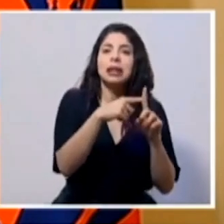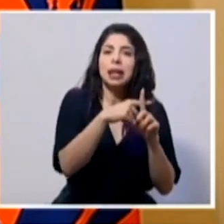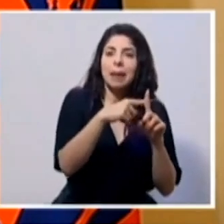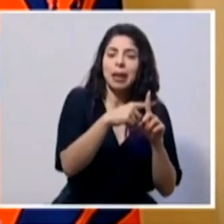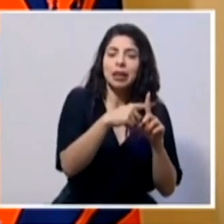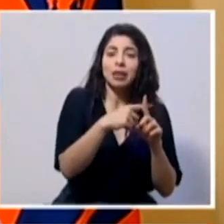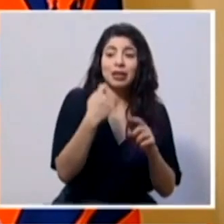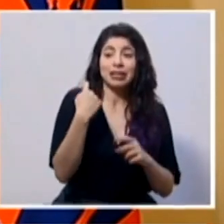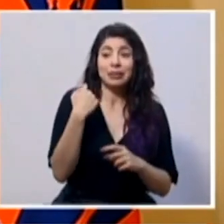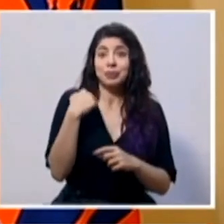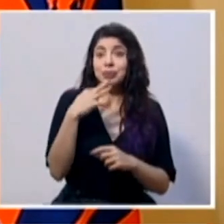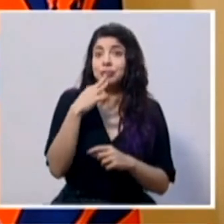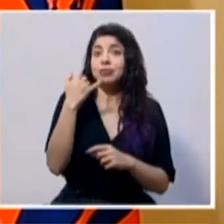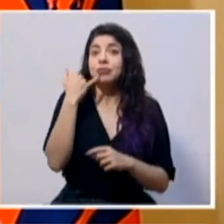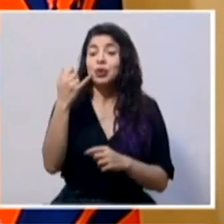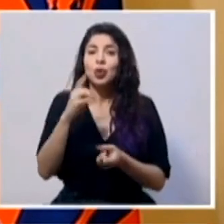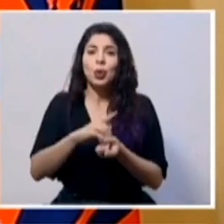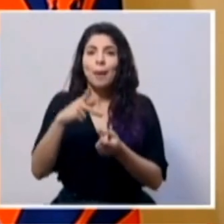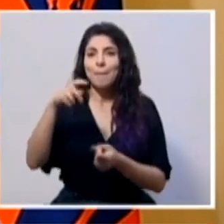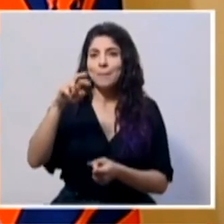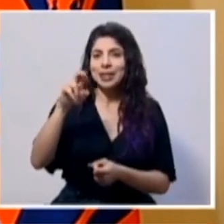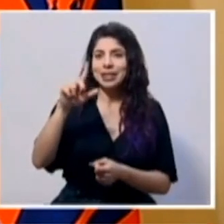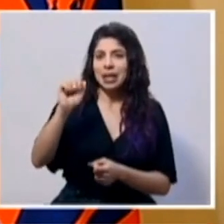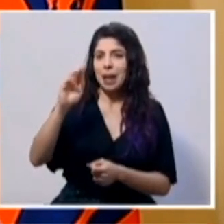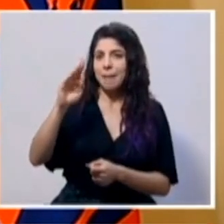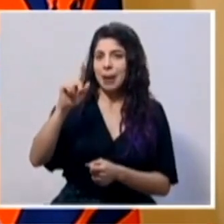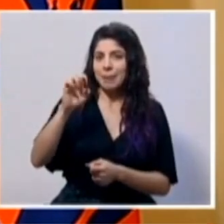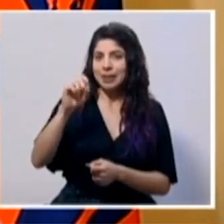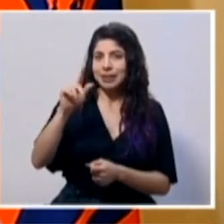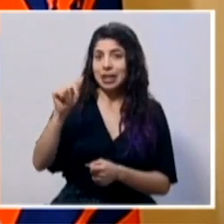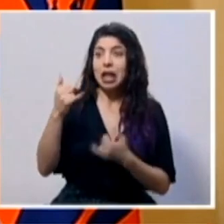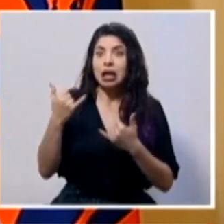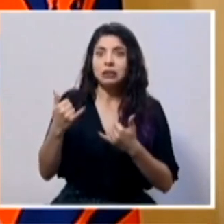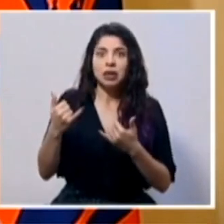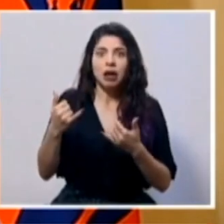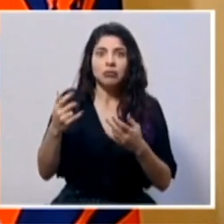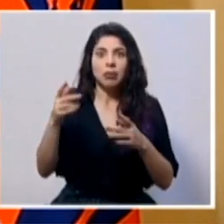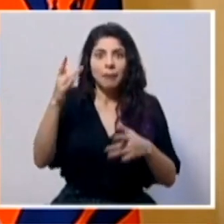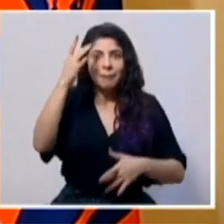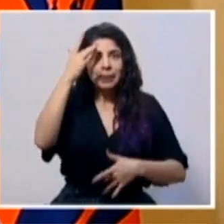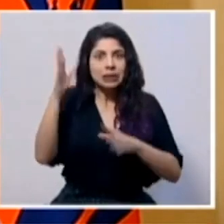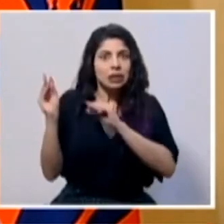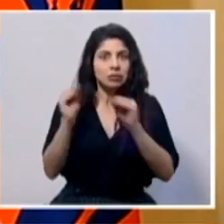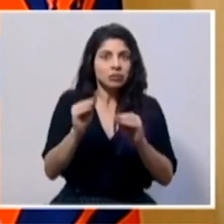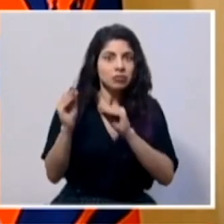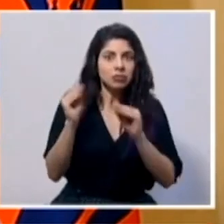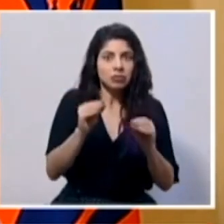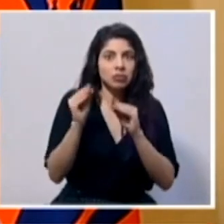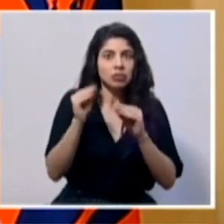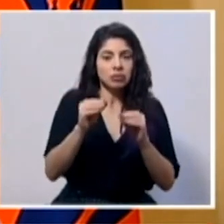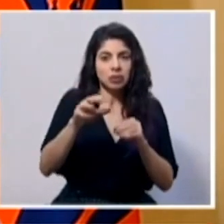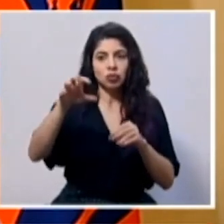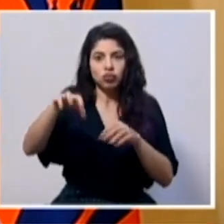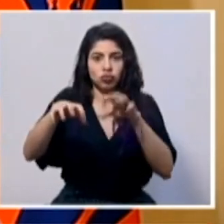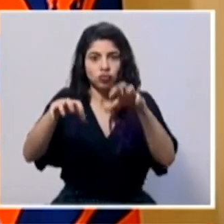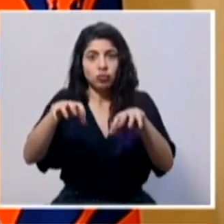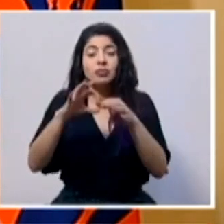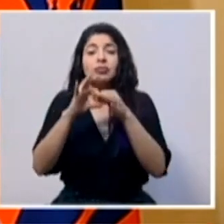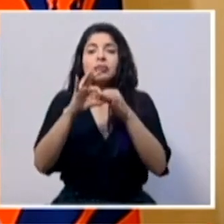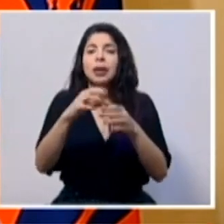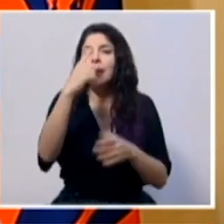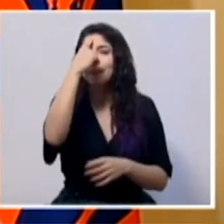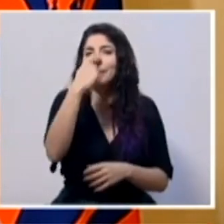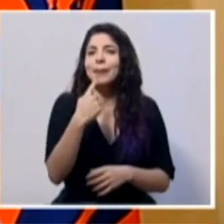Hace poquito estaba hablando con la doctora Priscila Balmaceda y ya están internando pacientes. Esto va de la mano del perfil